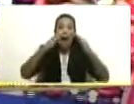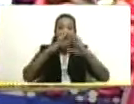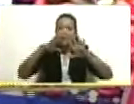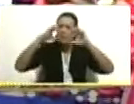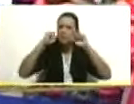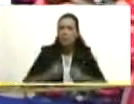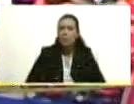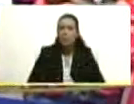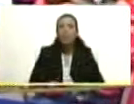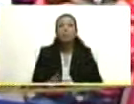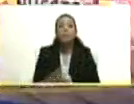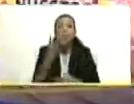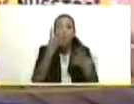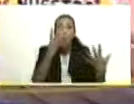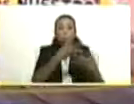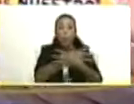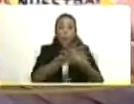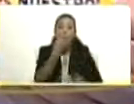segura,